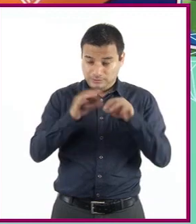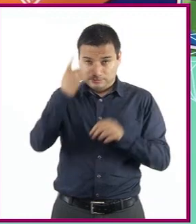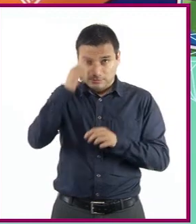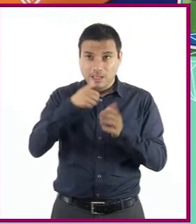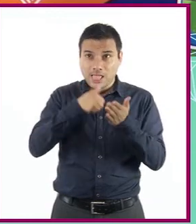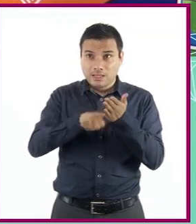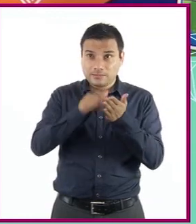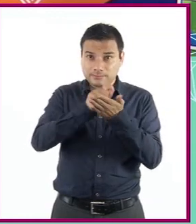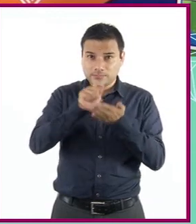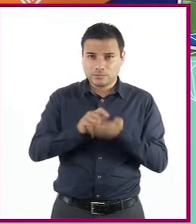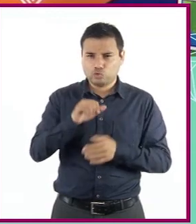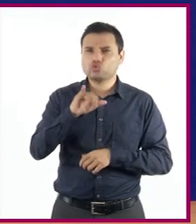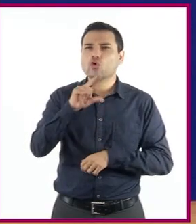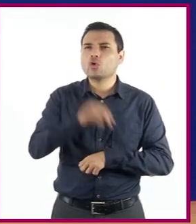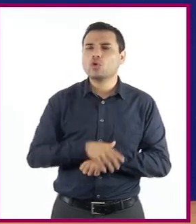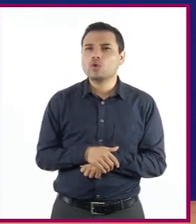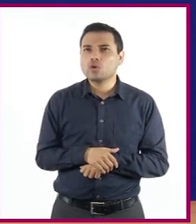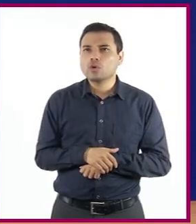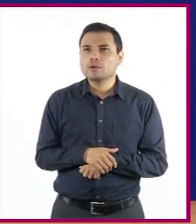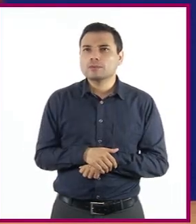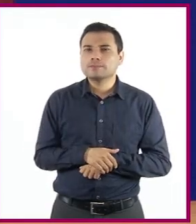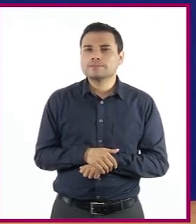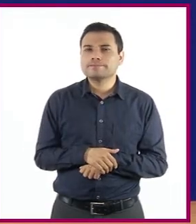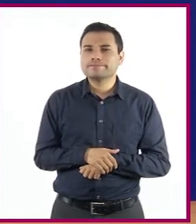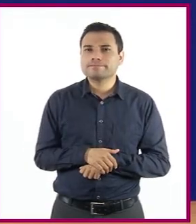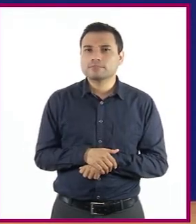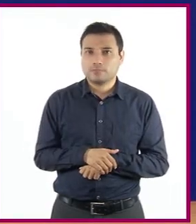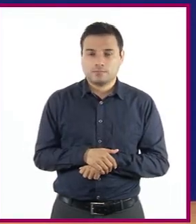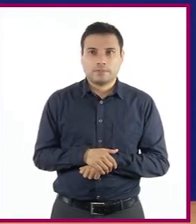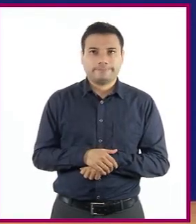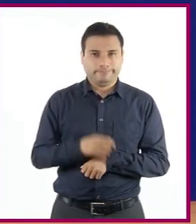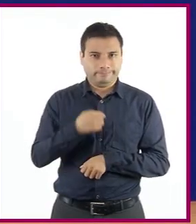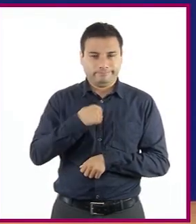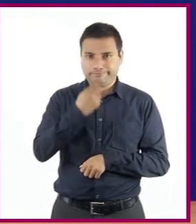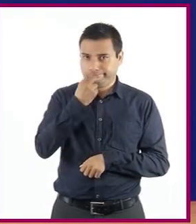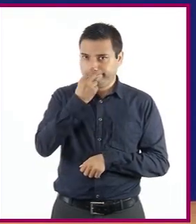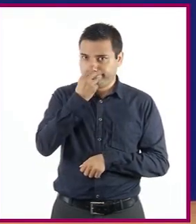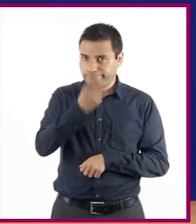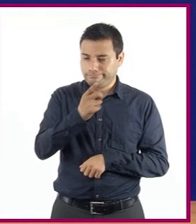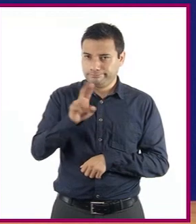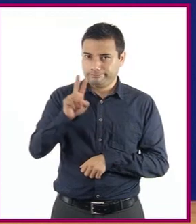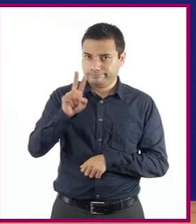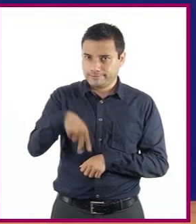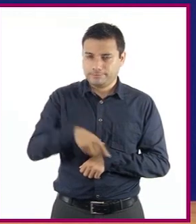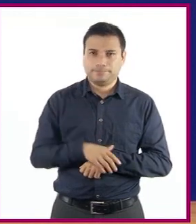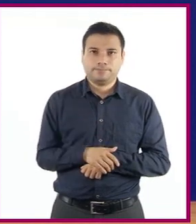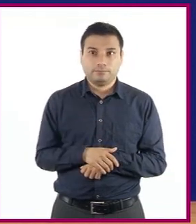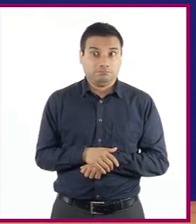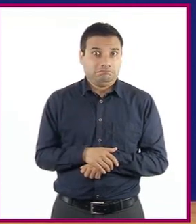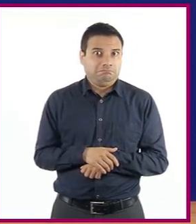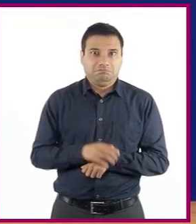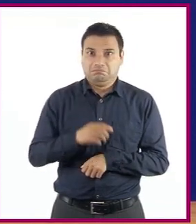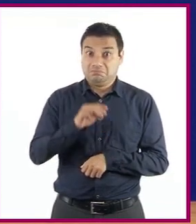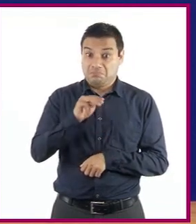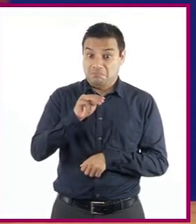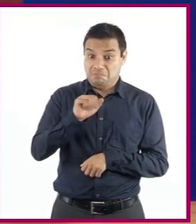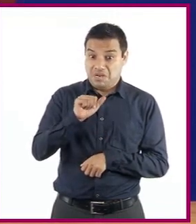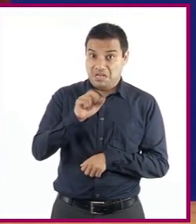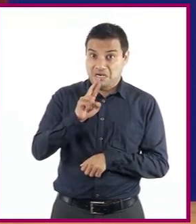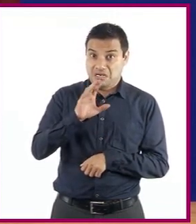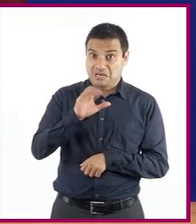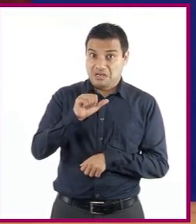escribir una carta? Si me permite, seré muy honesto. Yo en particular no recuerdo qué son los marcadores del